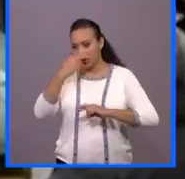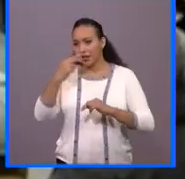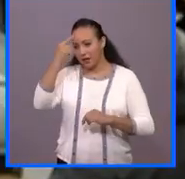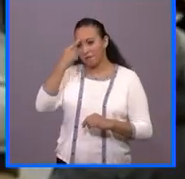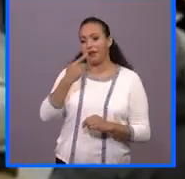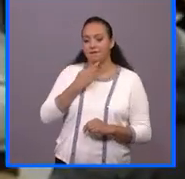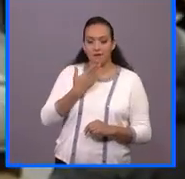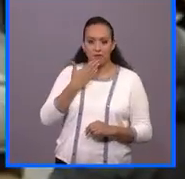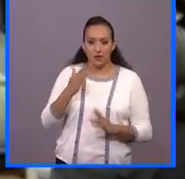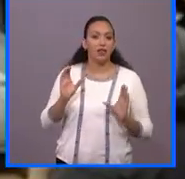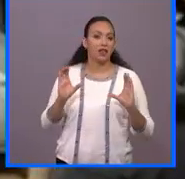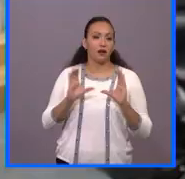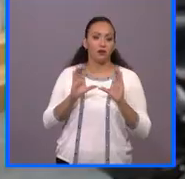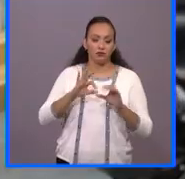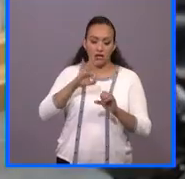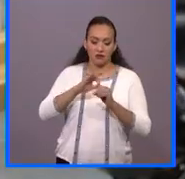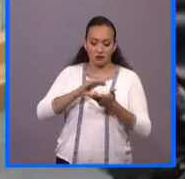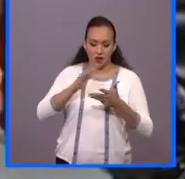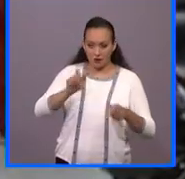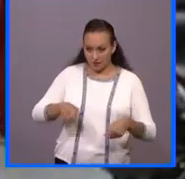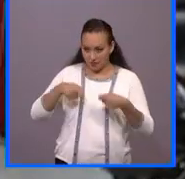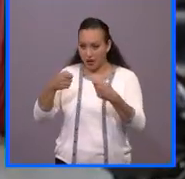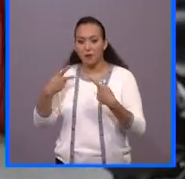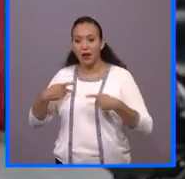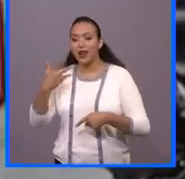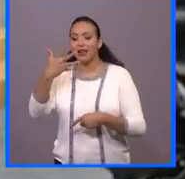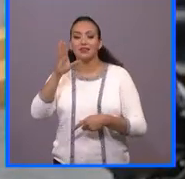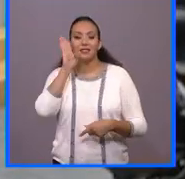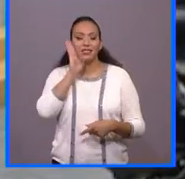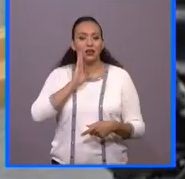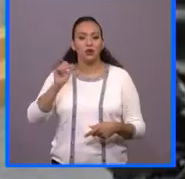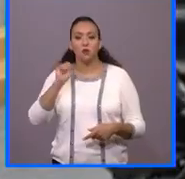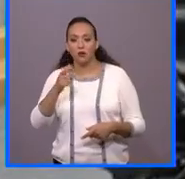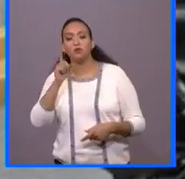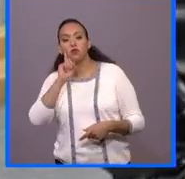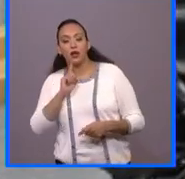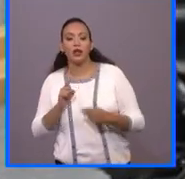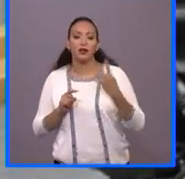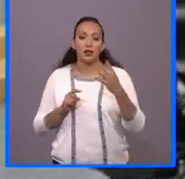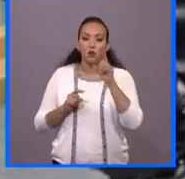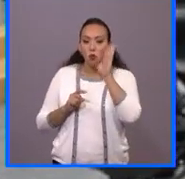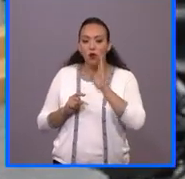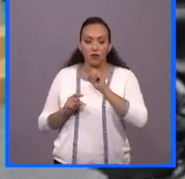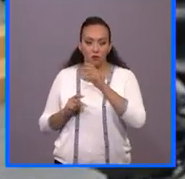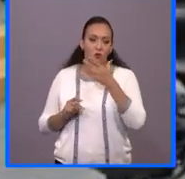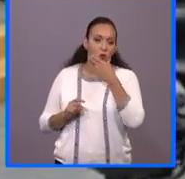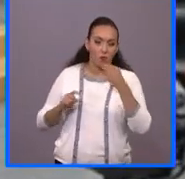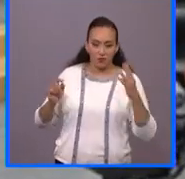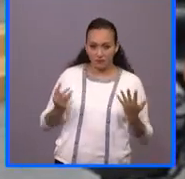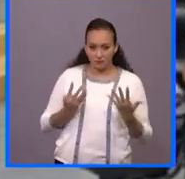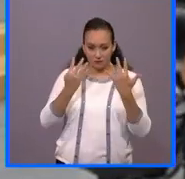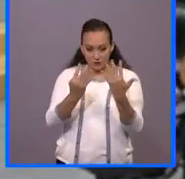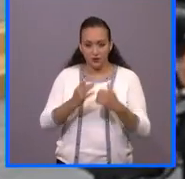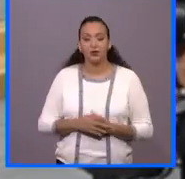elegibilidad y entregó las constancias de mayoría a las 5 ministras y 4 ministros electos. Durante la entrega de